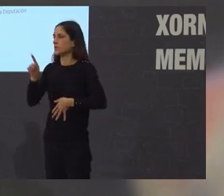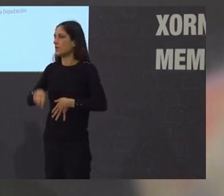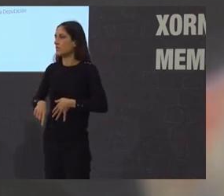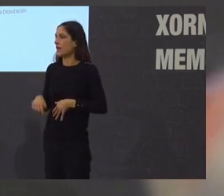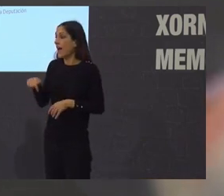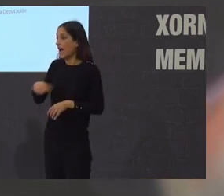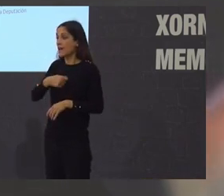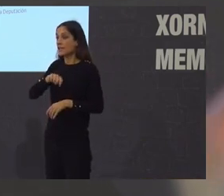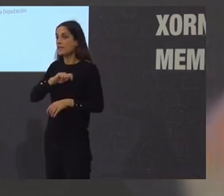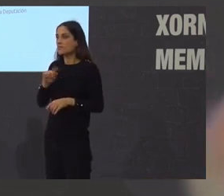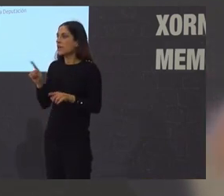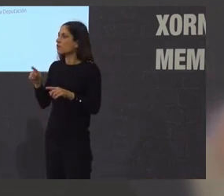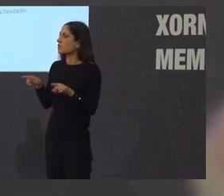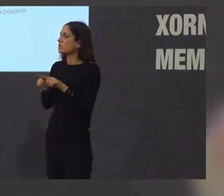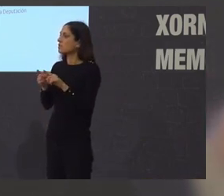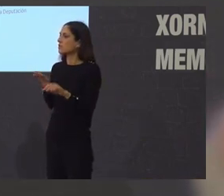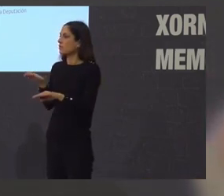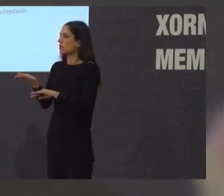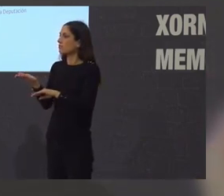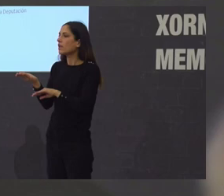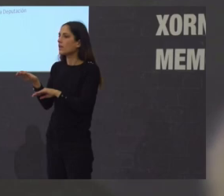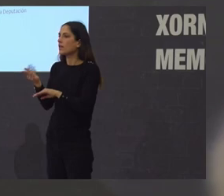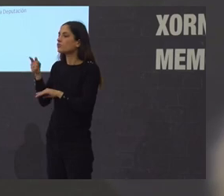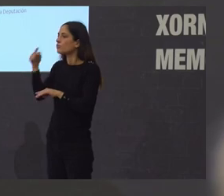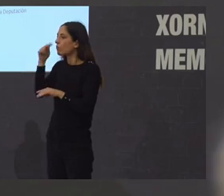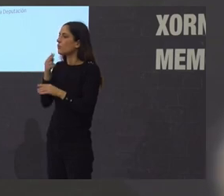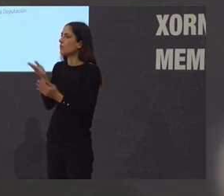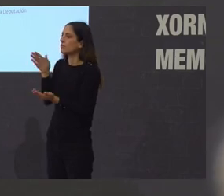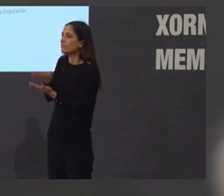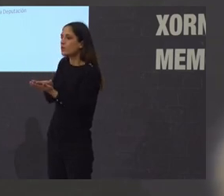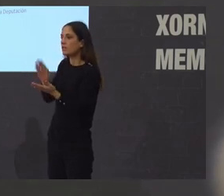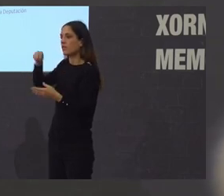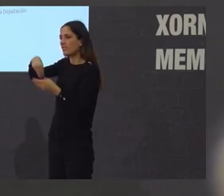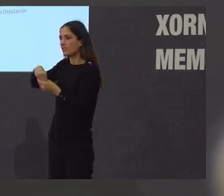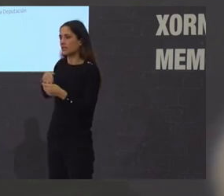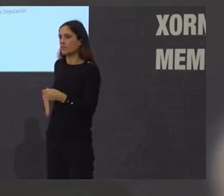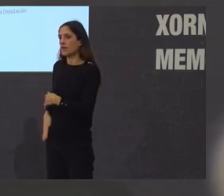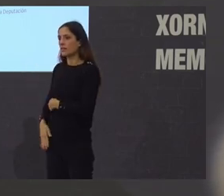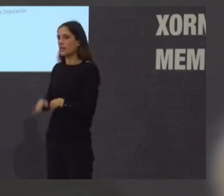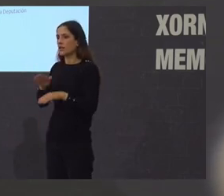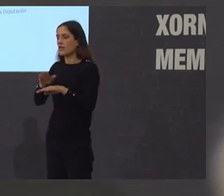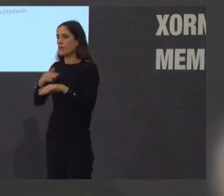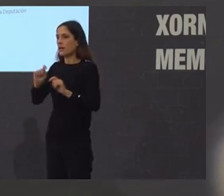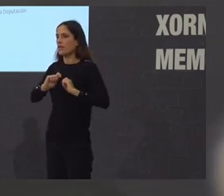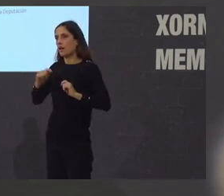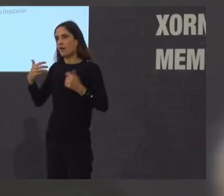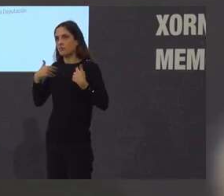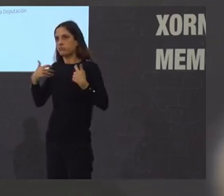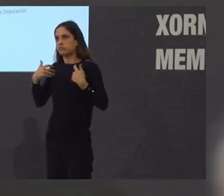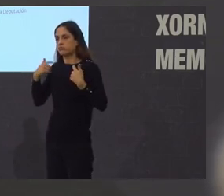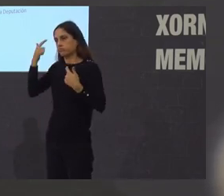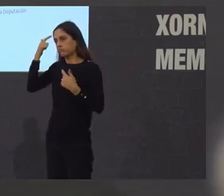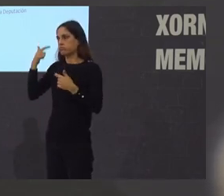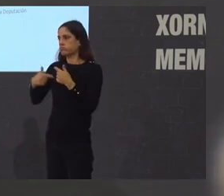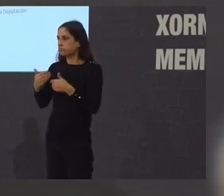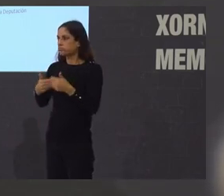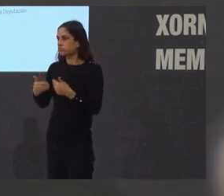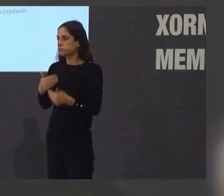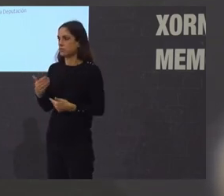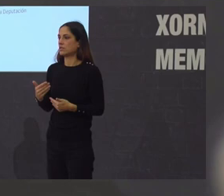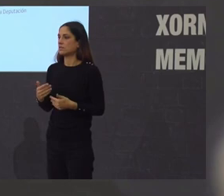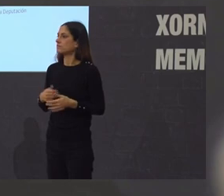padre muerto para que le torture de manera constante. Pero marca la diferencia que existe sobre lo que ocurre